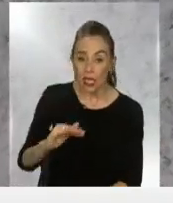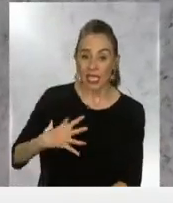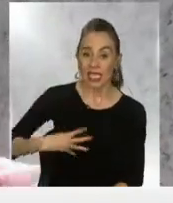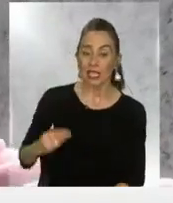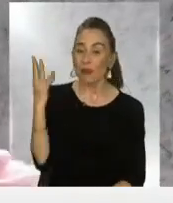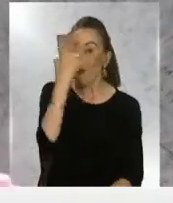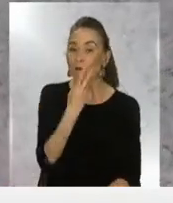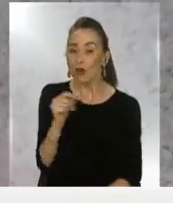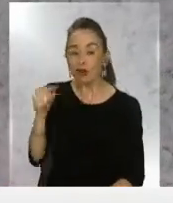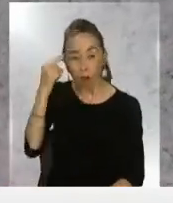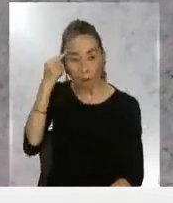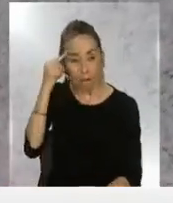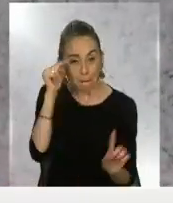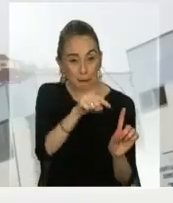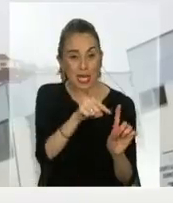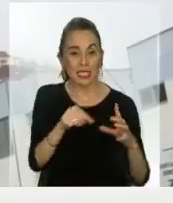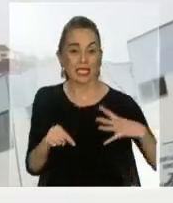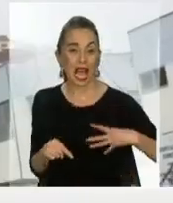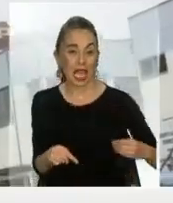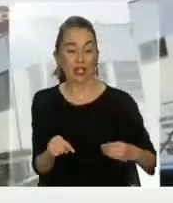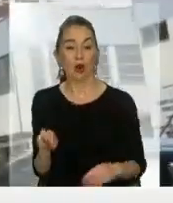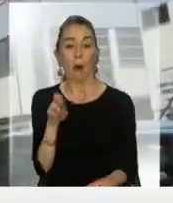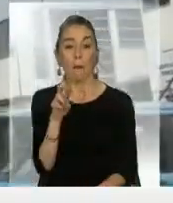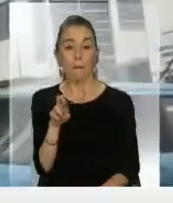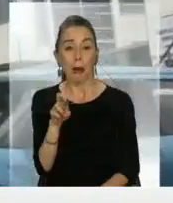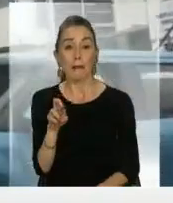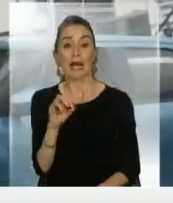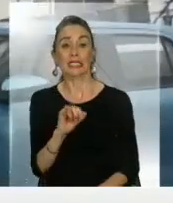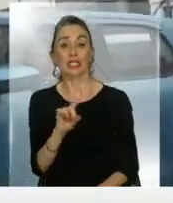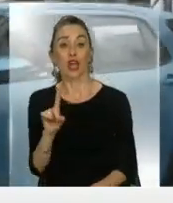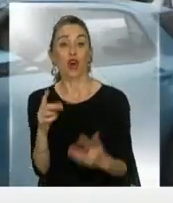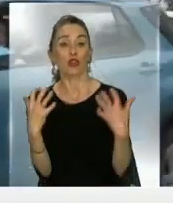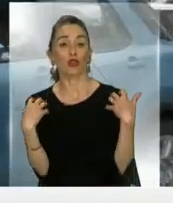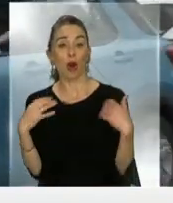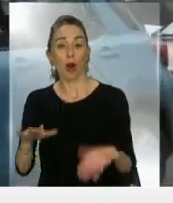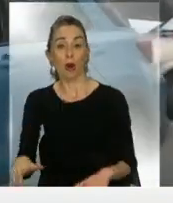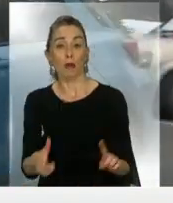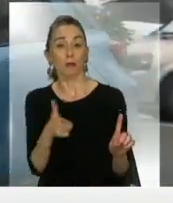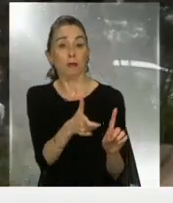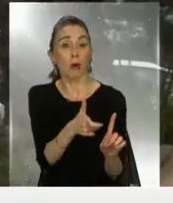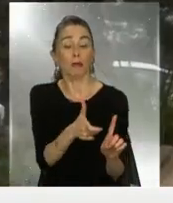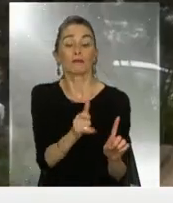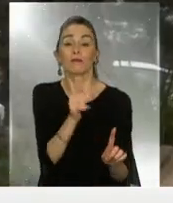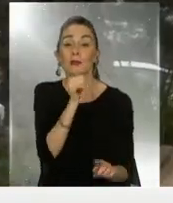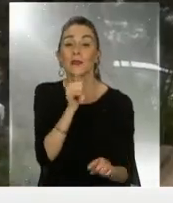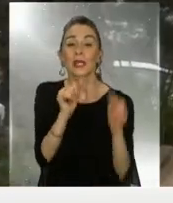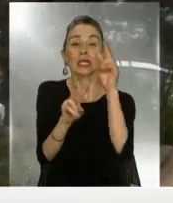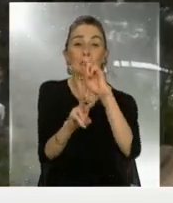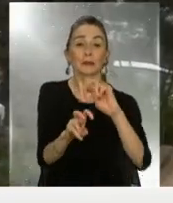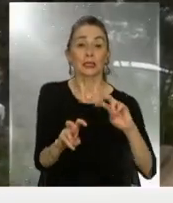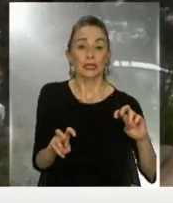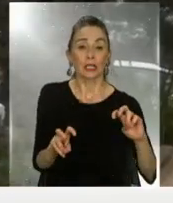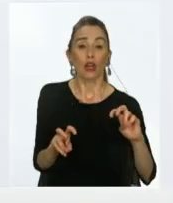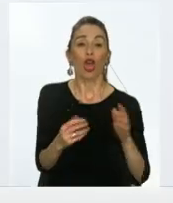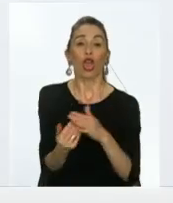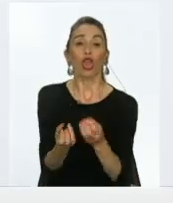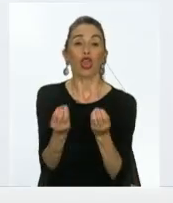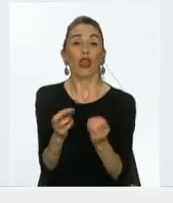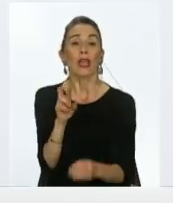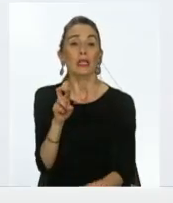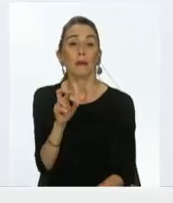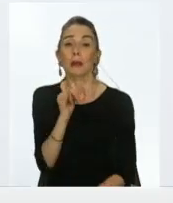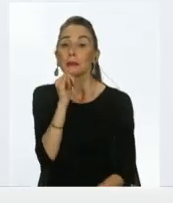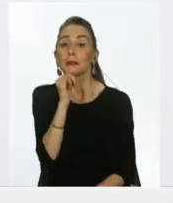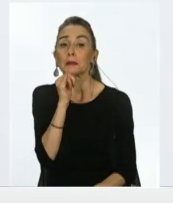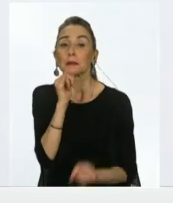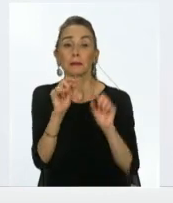precioso, piensa en tu hijo. Si el padre tuvo que ver o no con lo ocurrido, aún es materia de investigación. Su paradero es